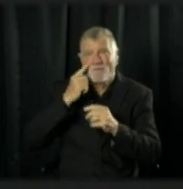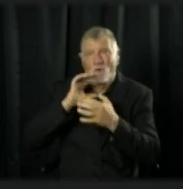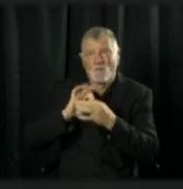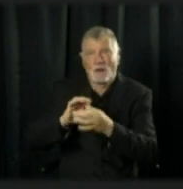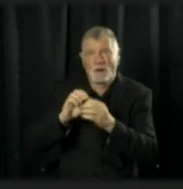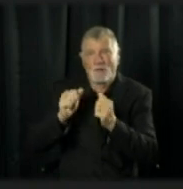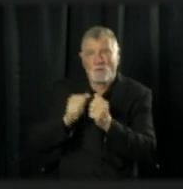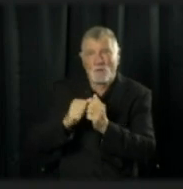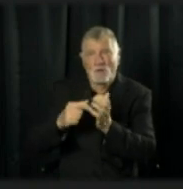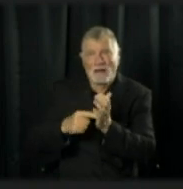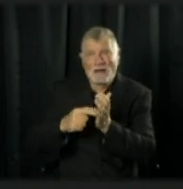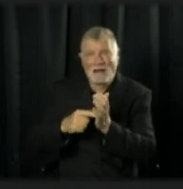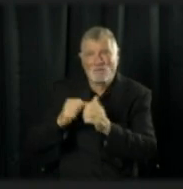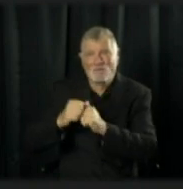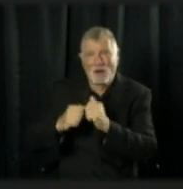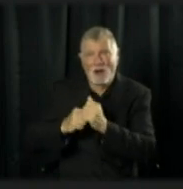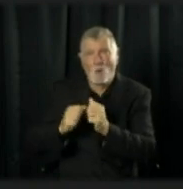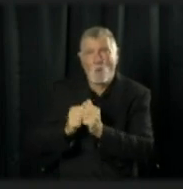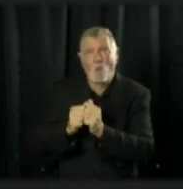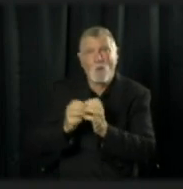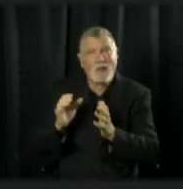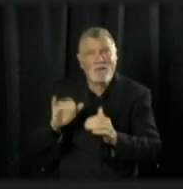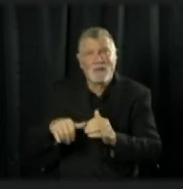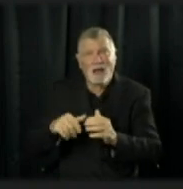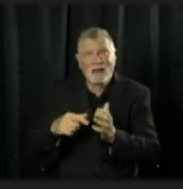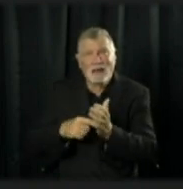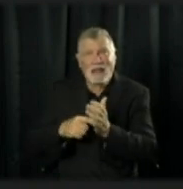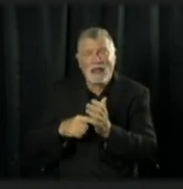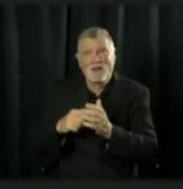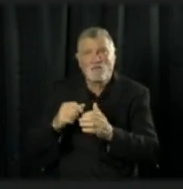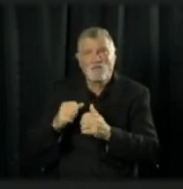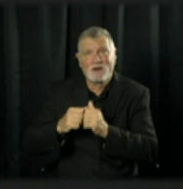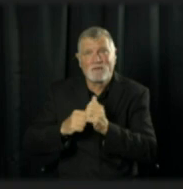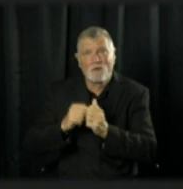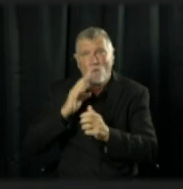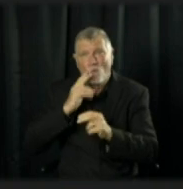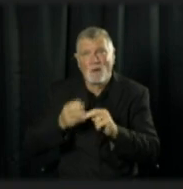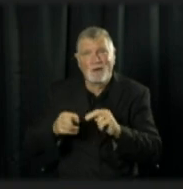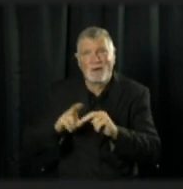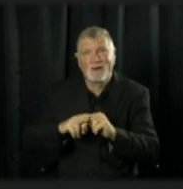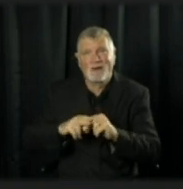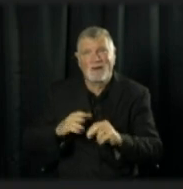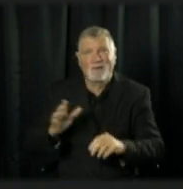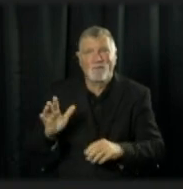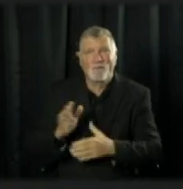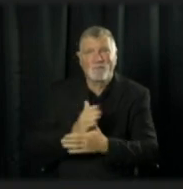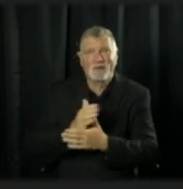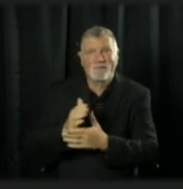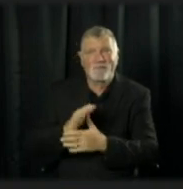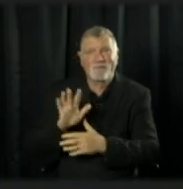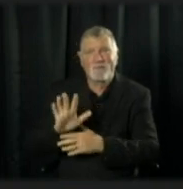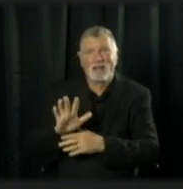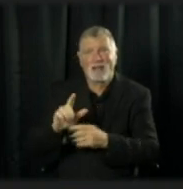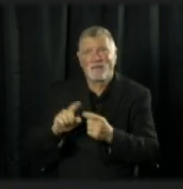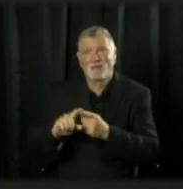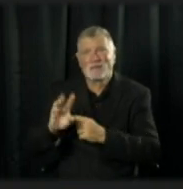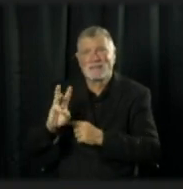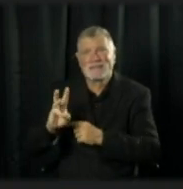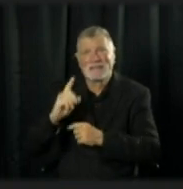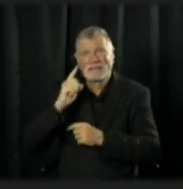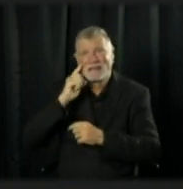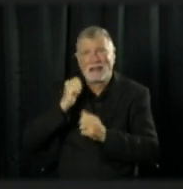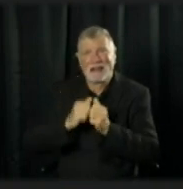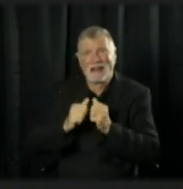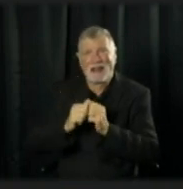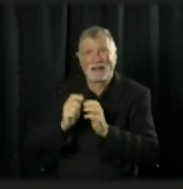aumentar la tasa relacionada a la reestructuración de deuda, y sin la esa reestructuración de deuda pudiera haber un aumento de 5 a